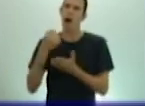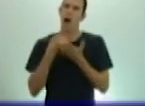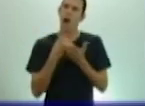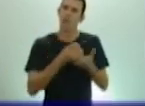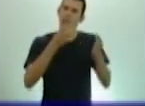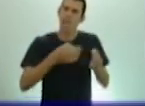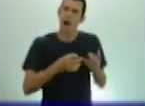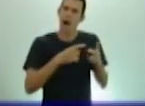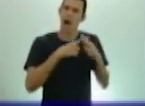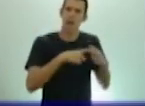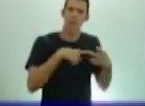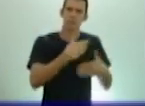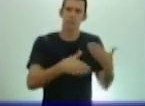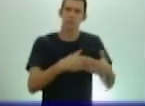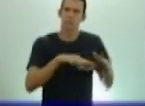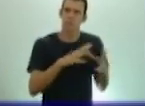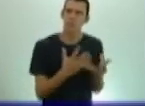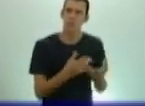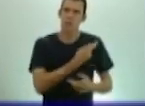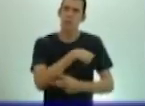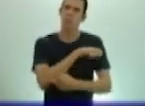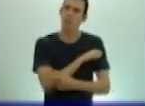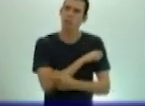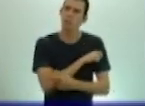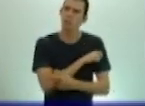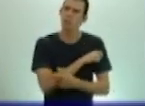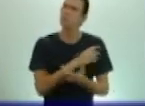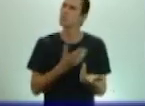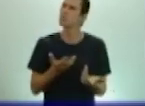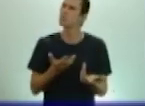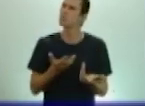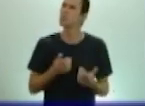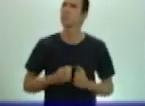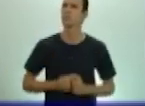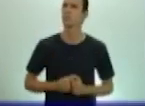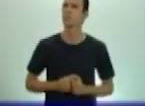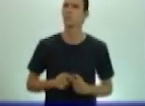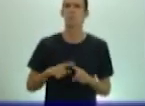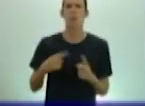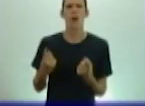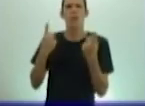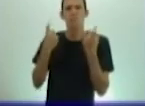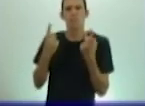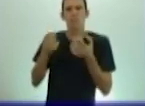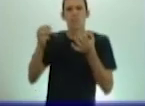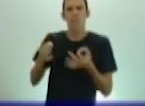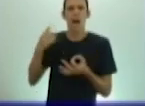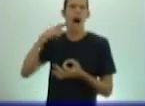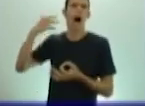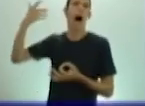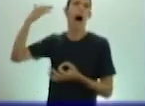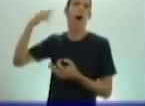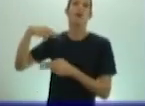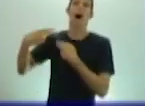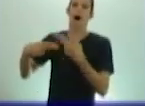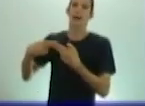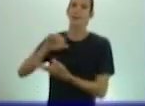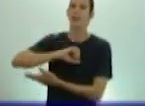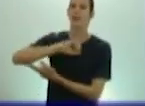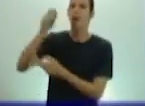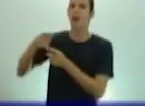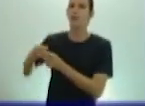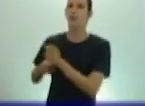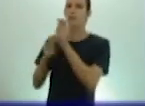a entender el muchacho por qué era necesario entonces que sucediera esa revolución en octubre en Rusia. Es importante también que